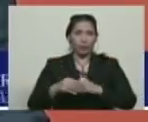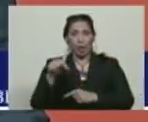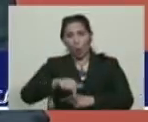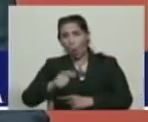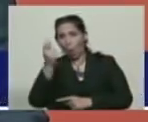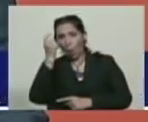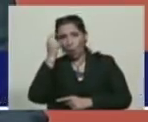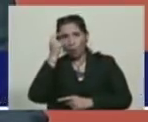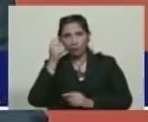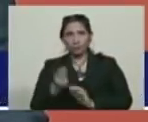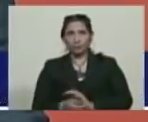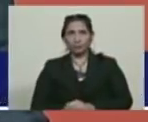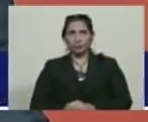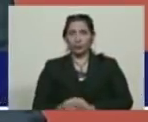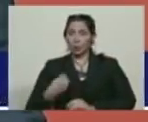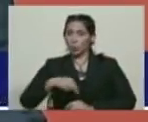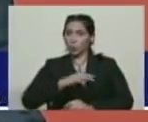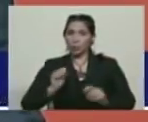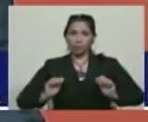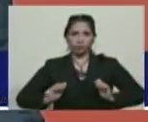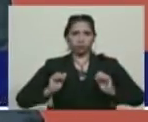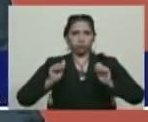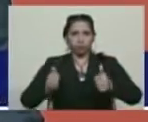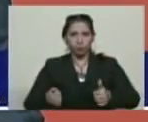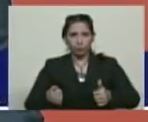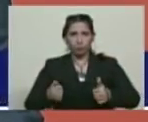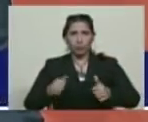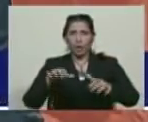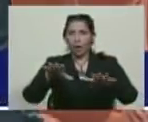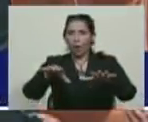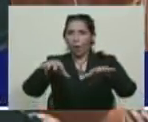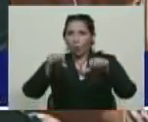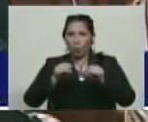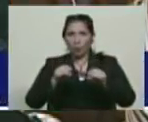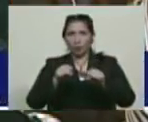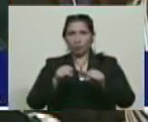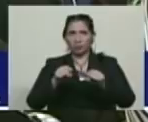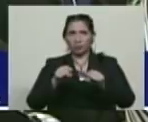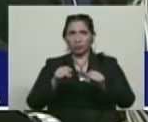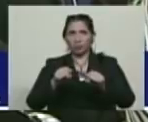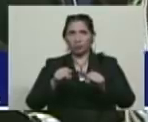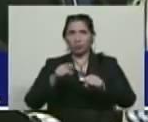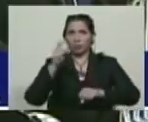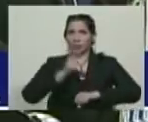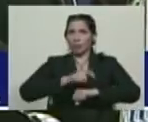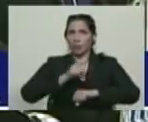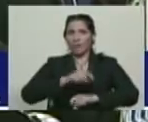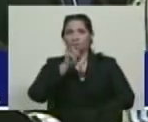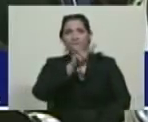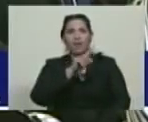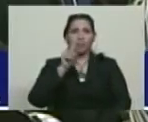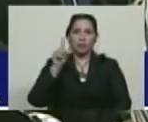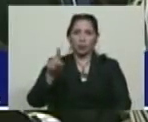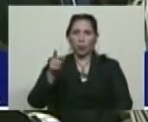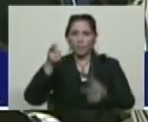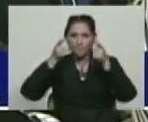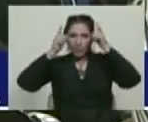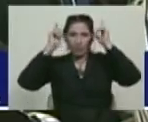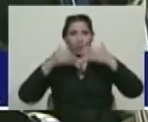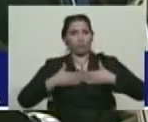hoy hemos iniciado la ocupación temporal de 21 mataderos públicos y